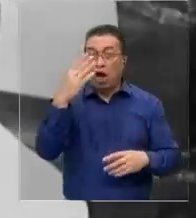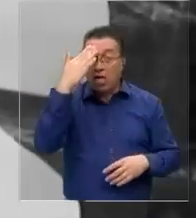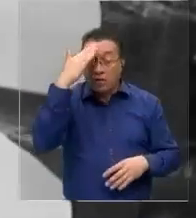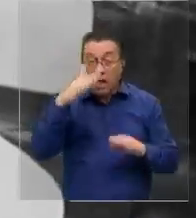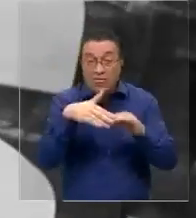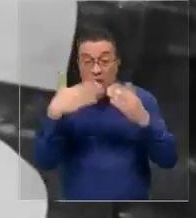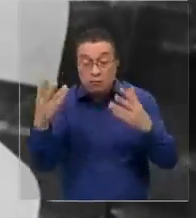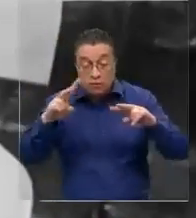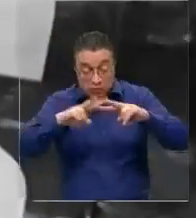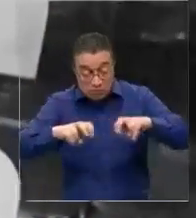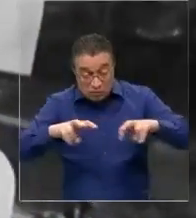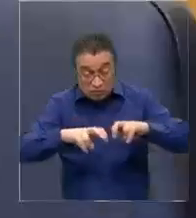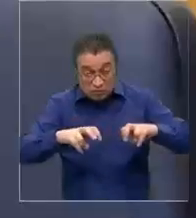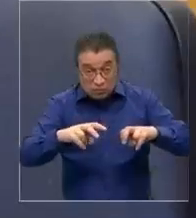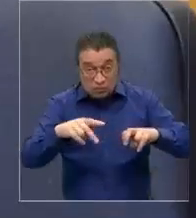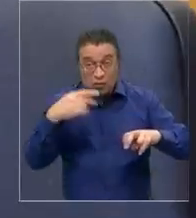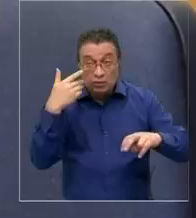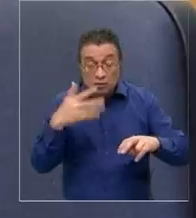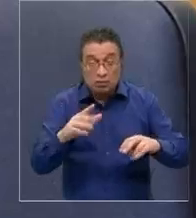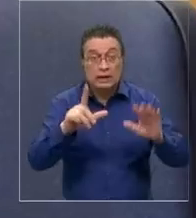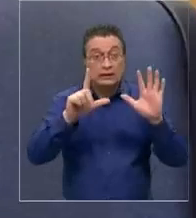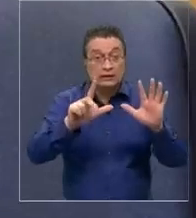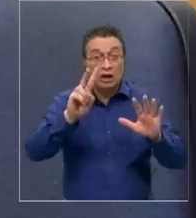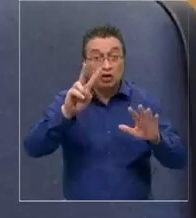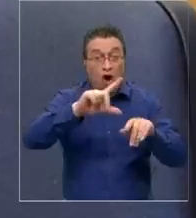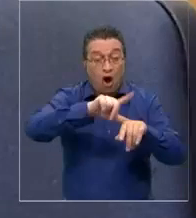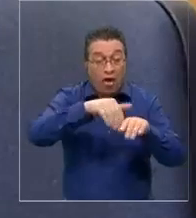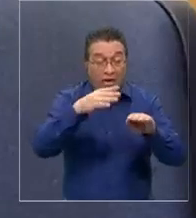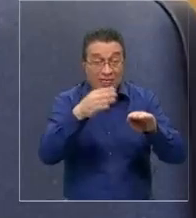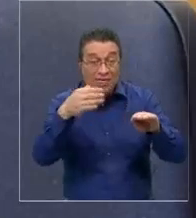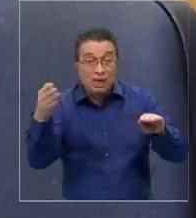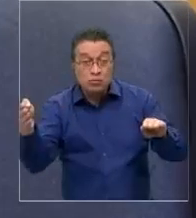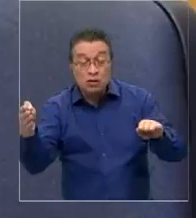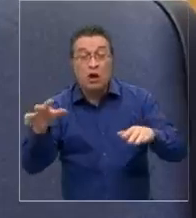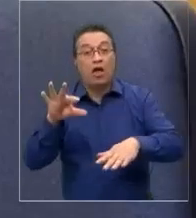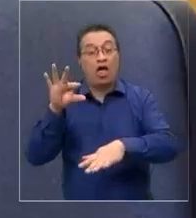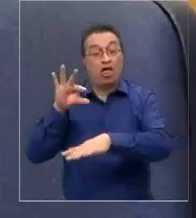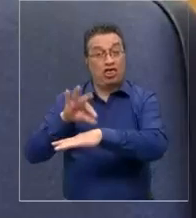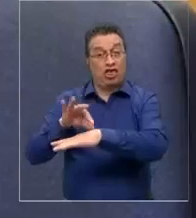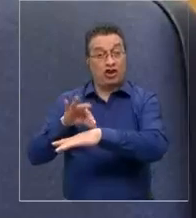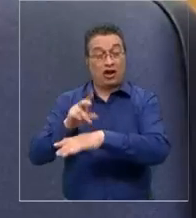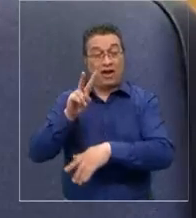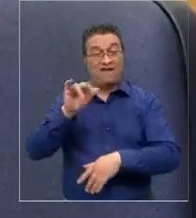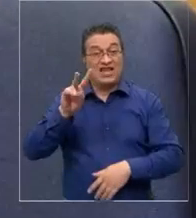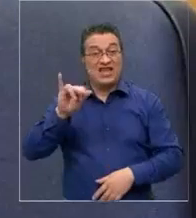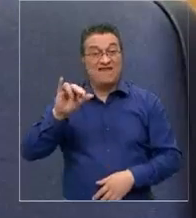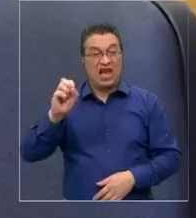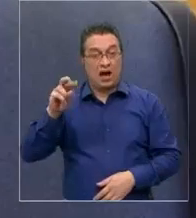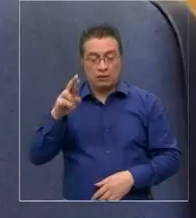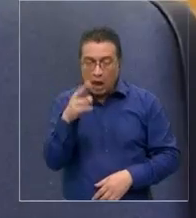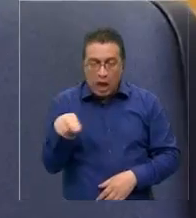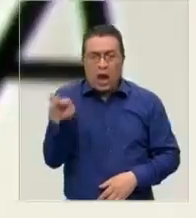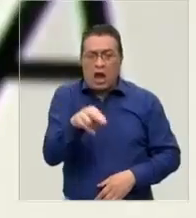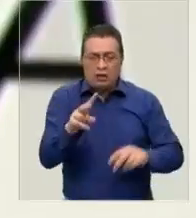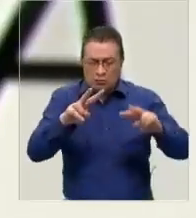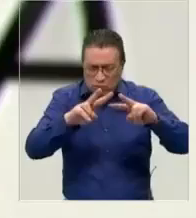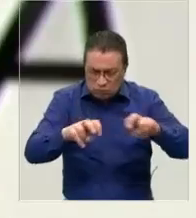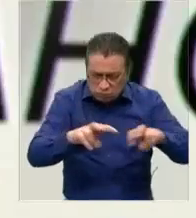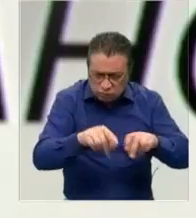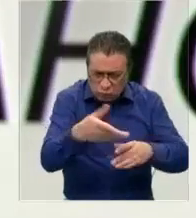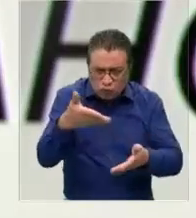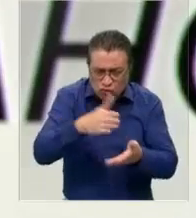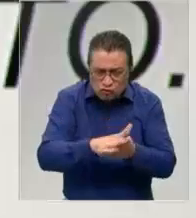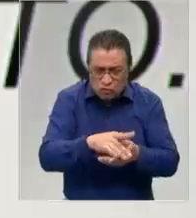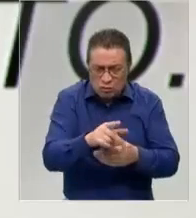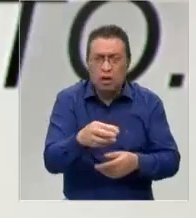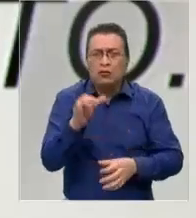esa primera autopsia, es decir, a 72 horas del hallazgo, la doctora Vivian Bustos reexamina el cadáver y ratifica